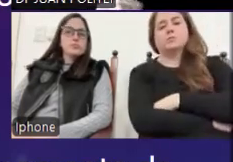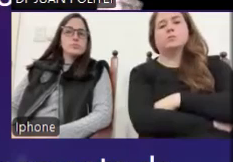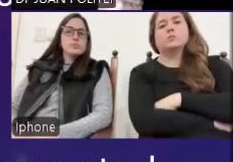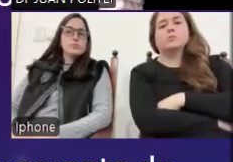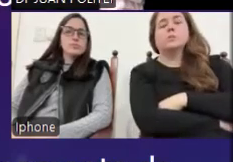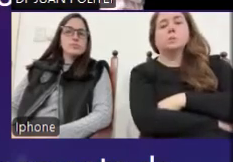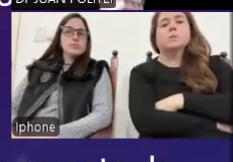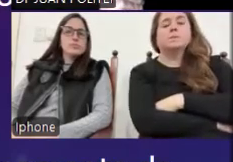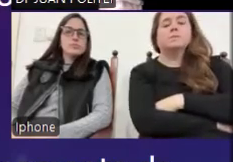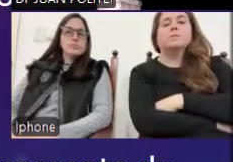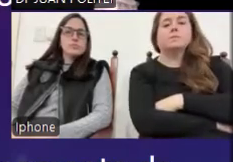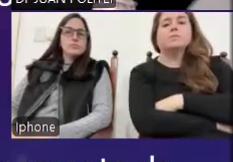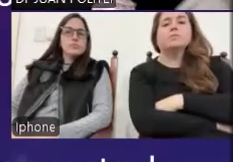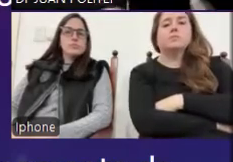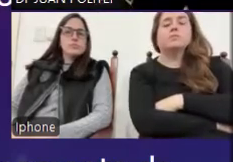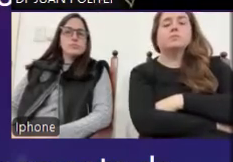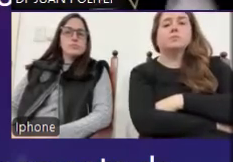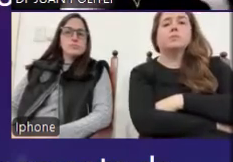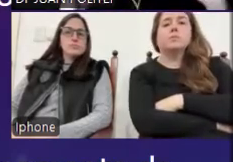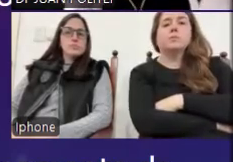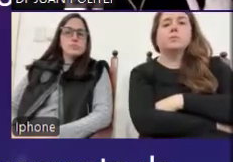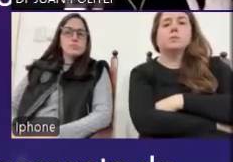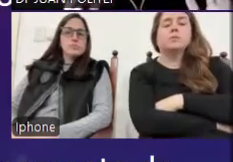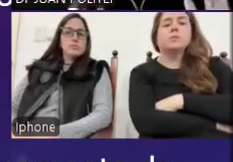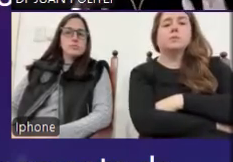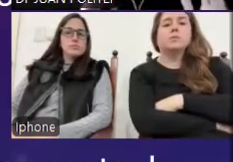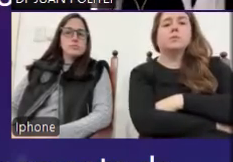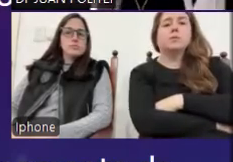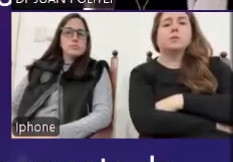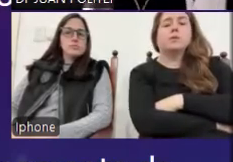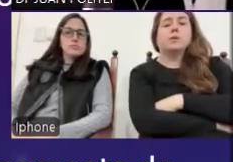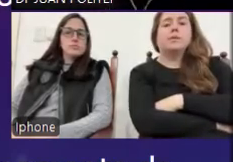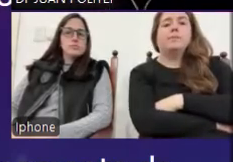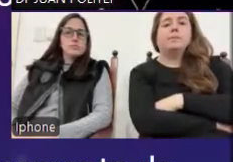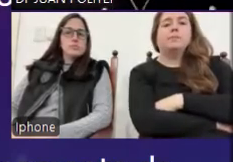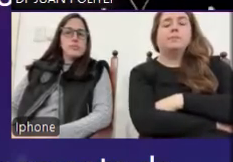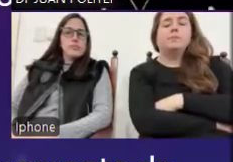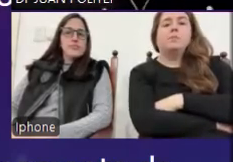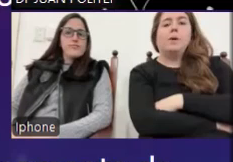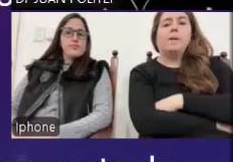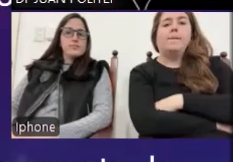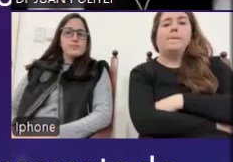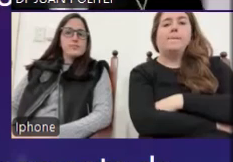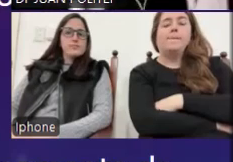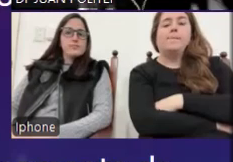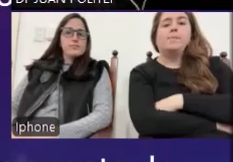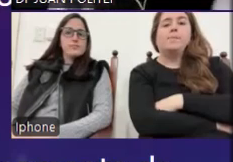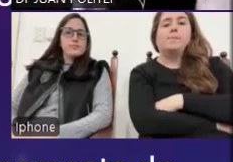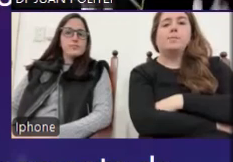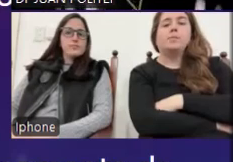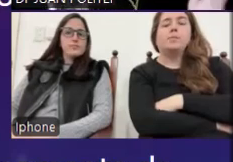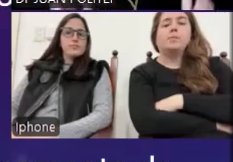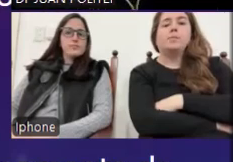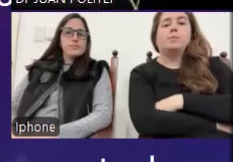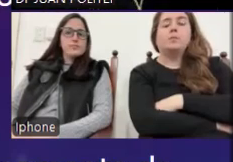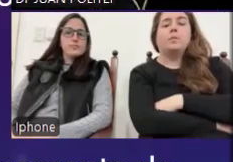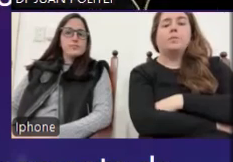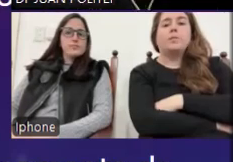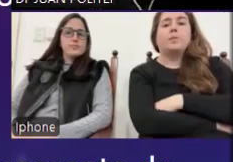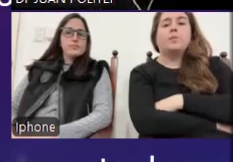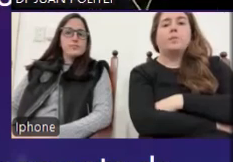mejoraron. ¿Se entiende? Entonces, tienen que ser pacientes o que nunca se recibió terapia o que de haber recibido